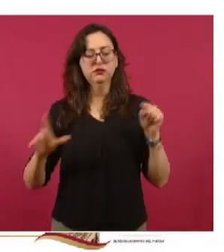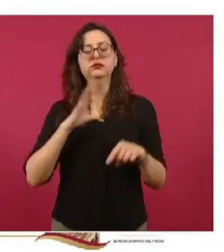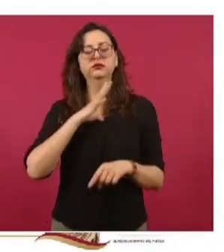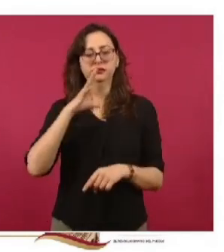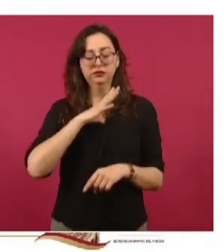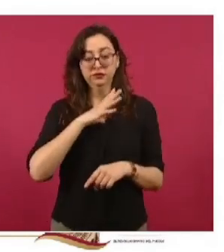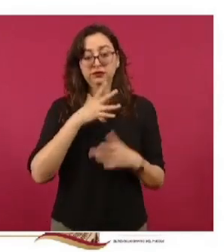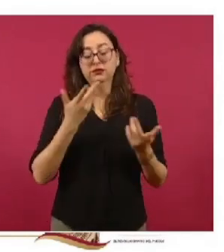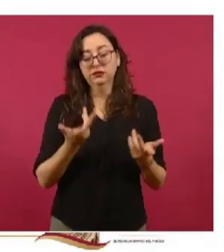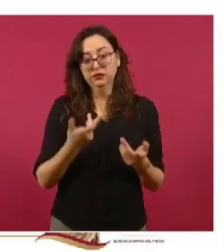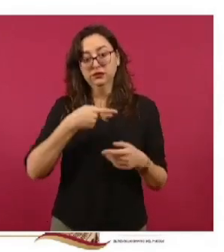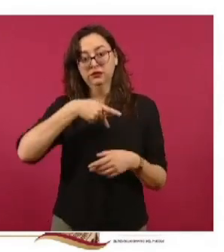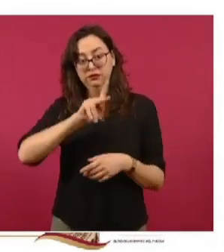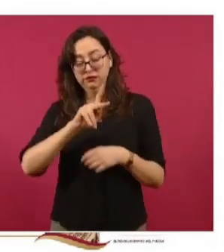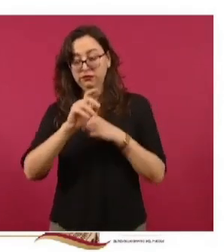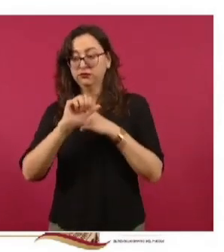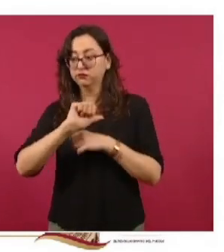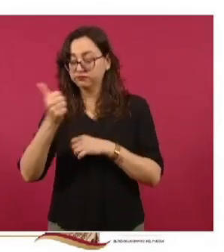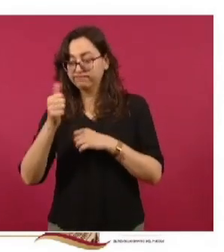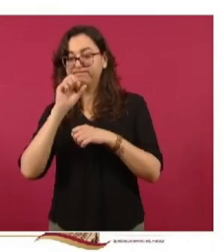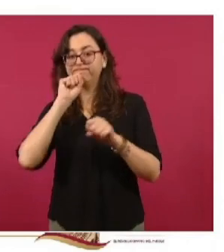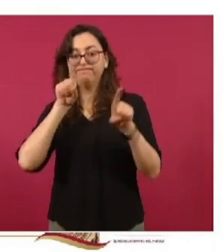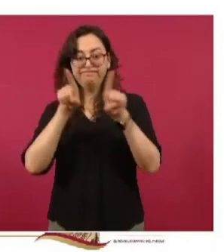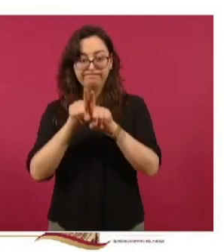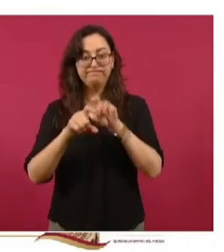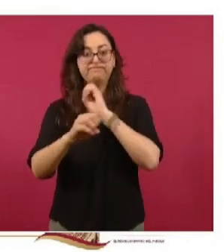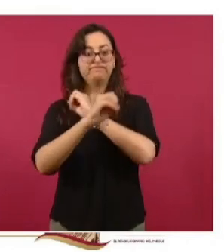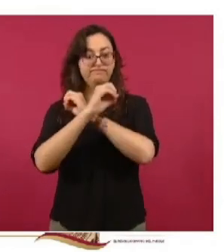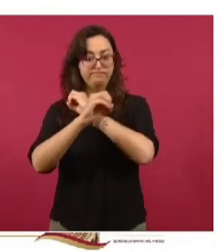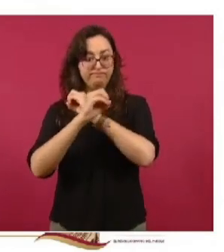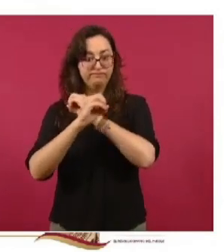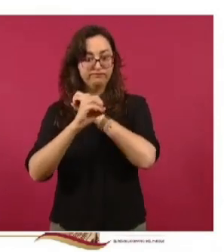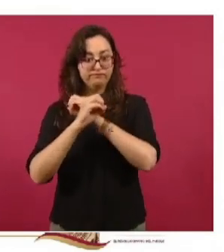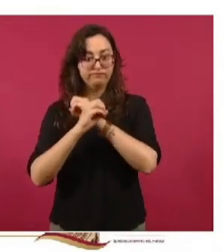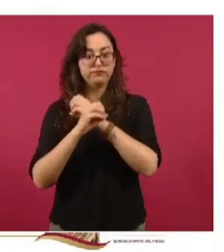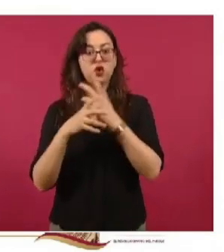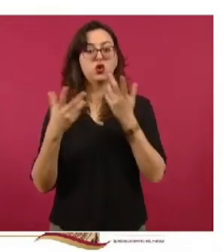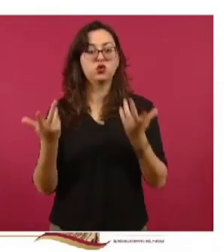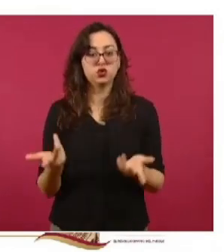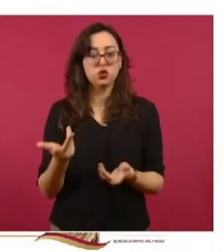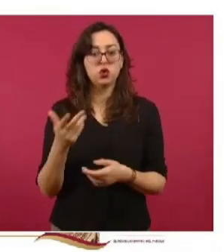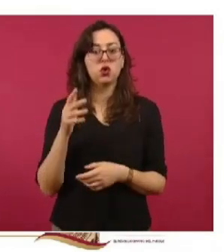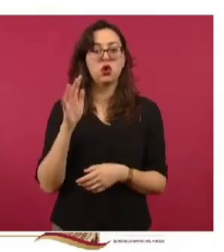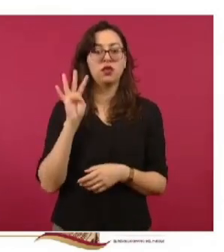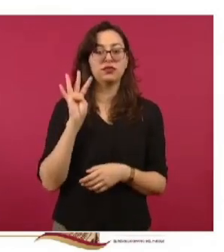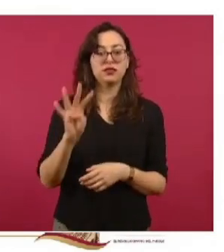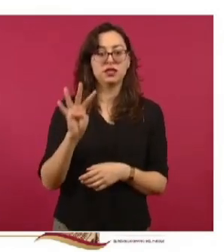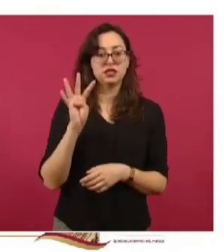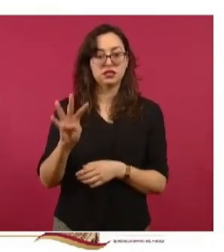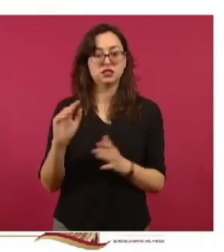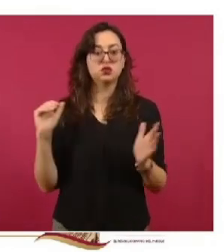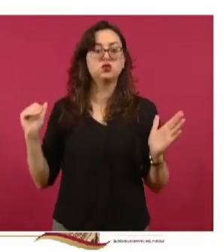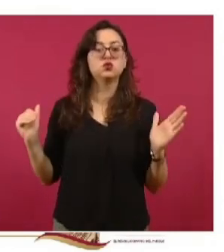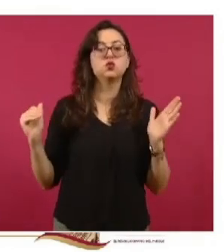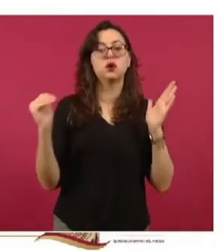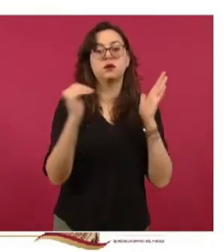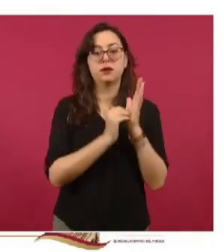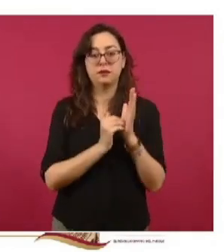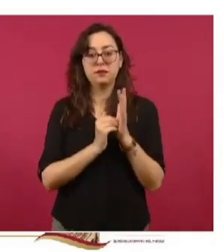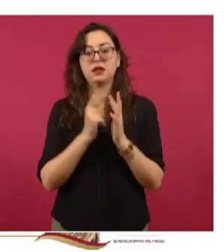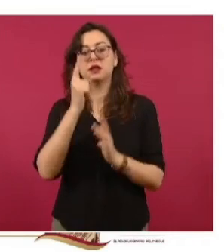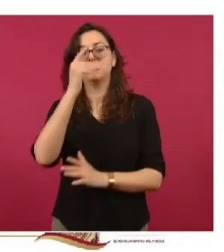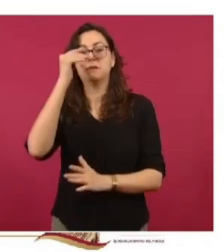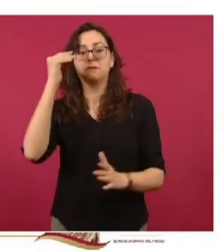tiene con el mejor horario es Oxxo, 19 mil 146 sucursales en mil 40